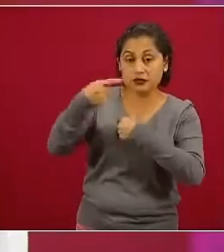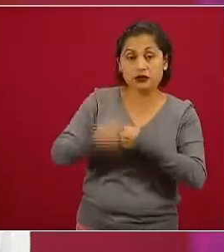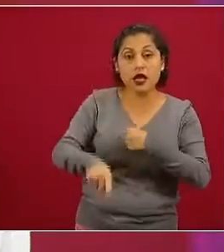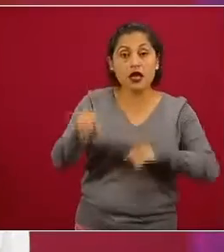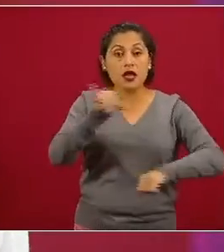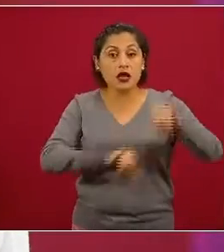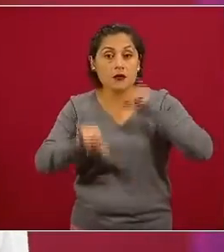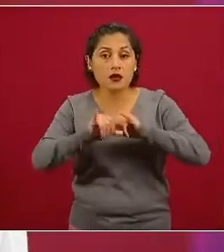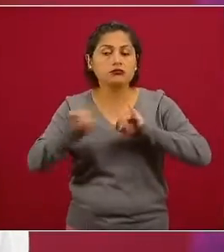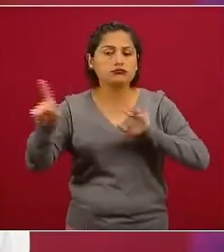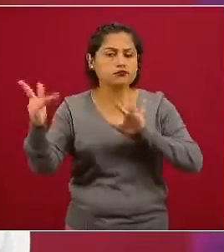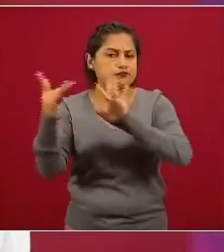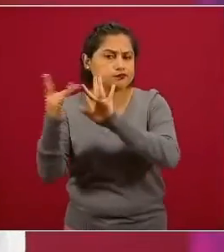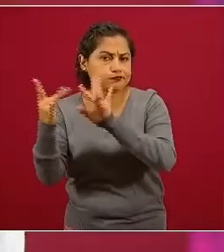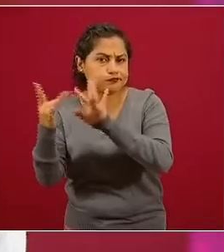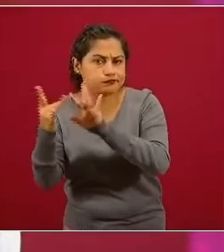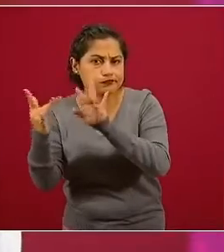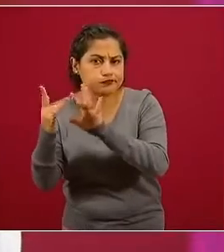niños.